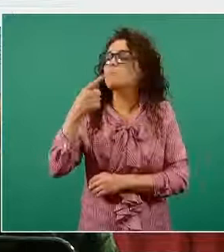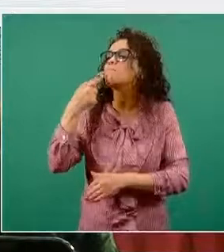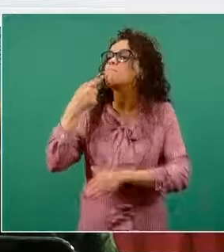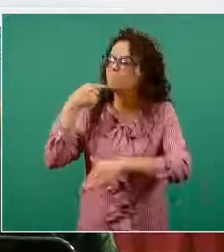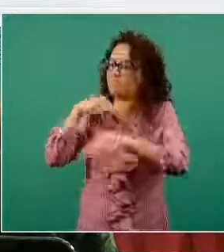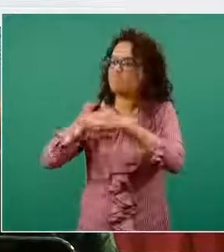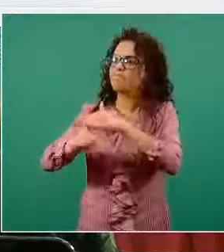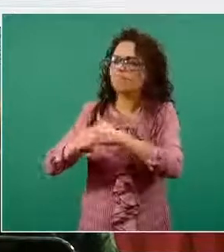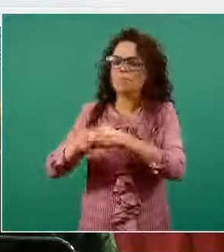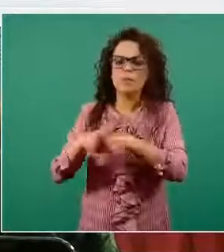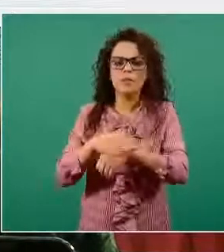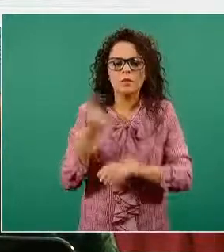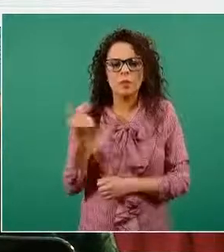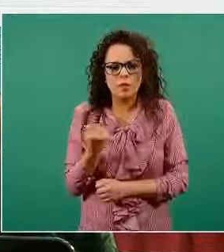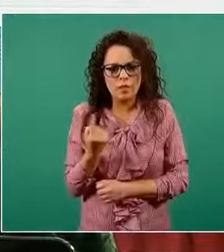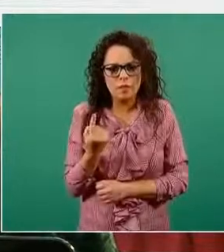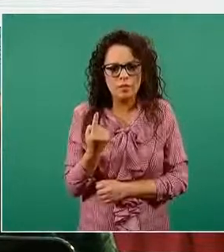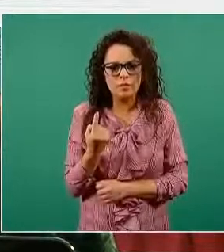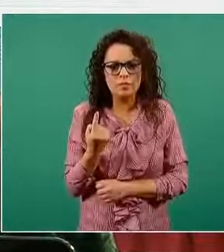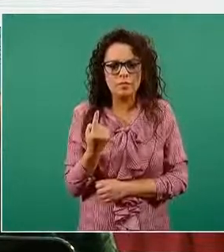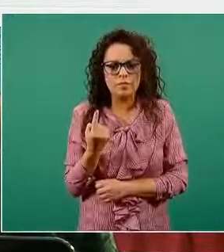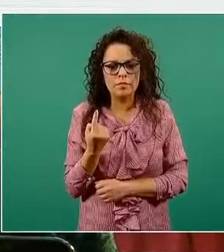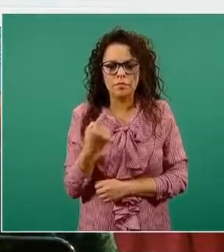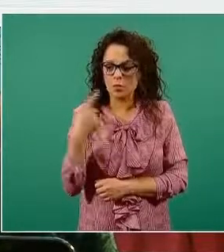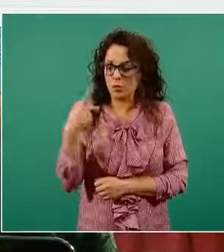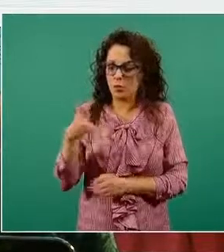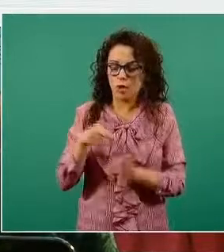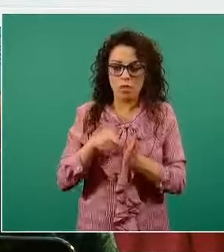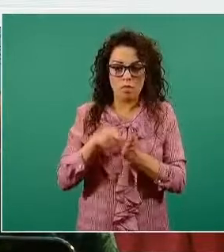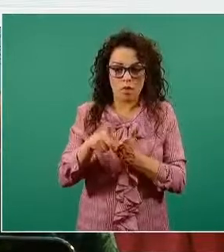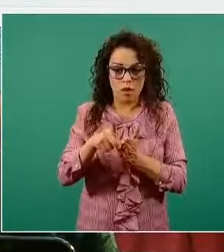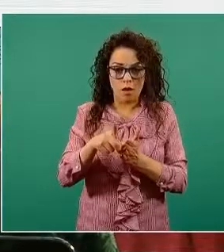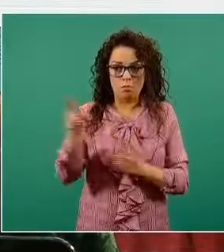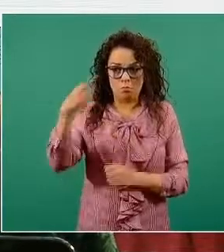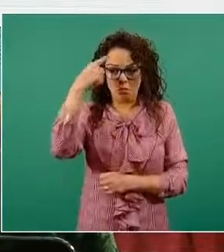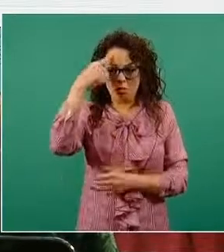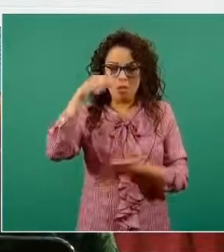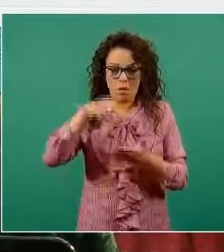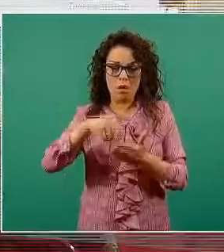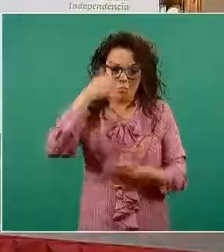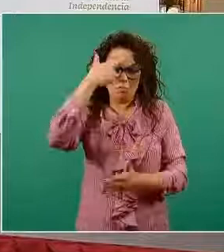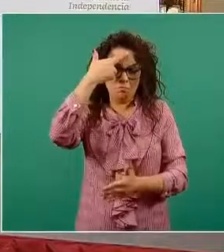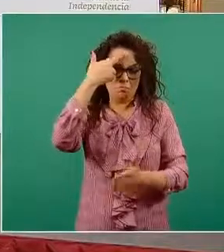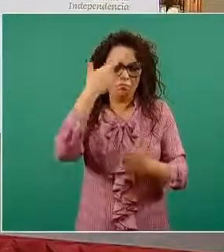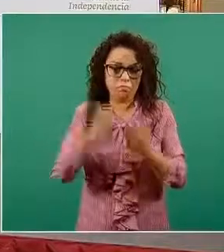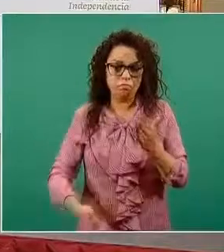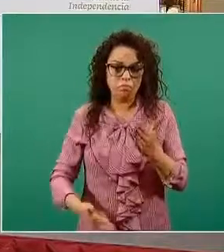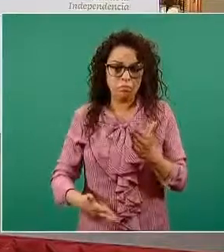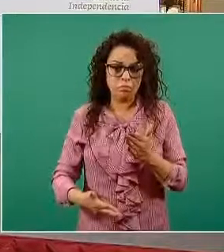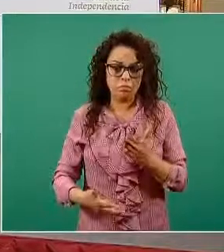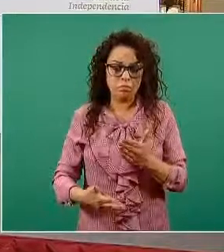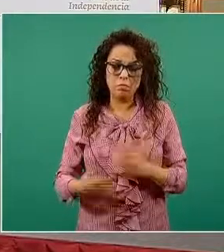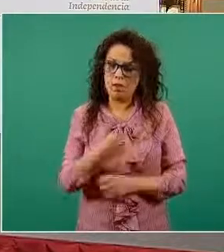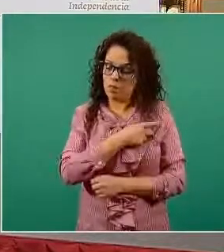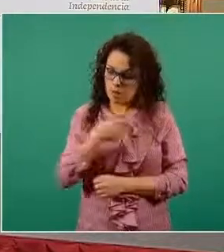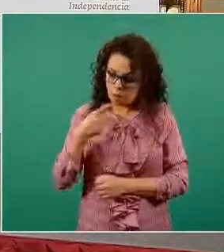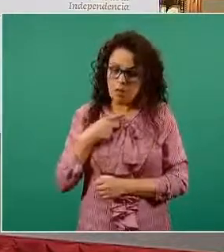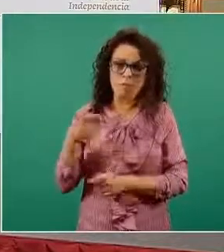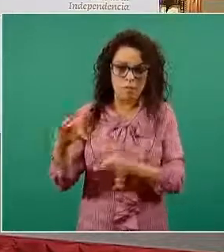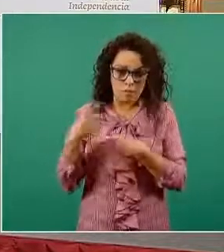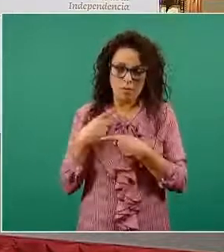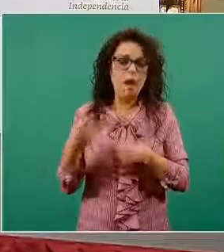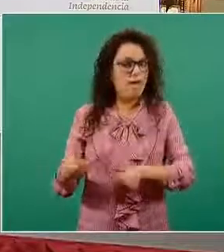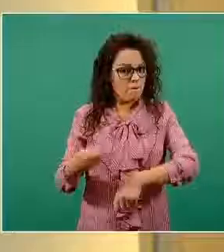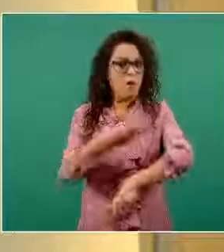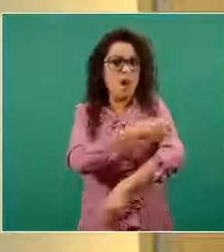denuncia indicando que consideran que sus derechos han sido vulnerados y que deben ser vacunados. Y lo que hemos